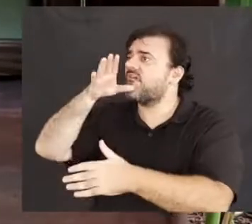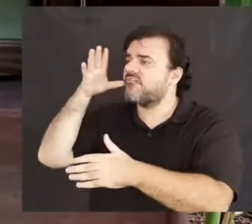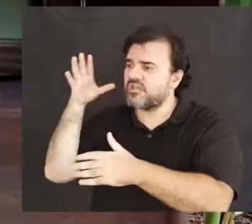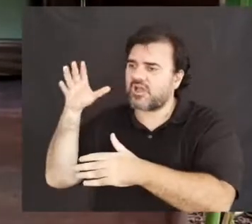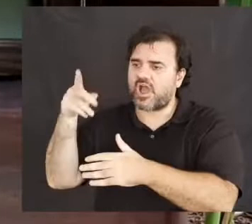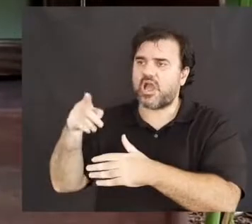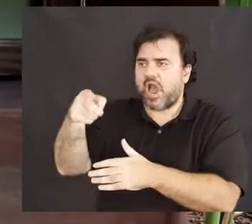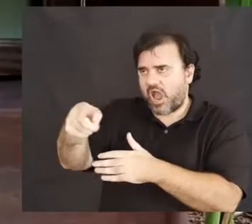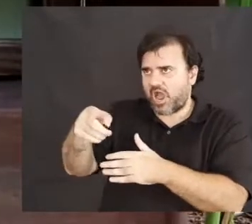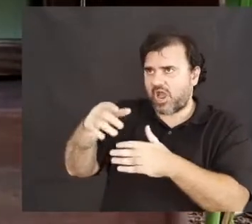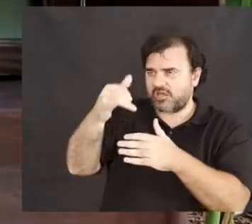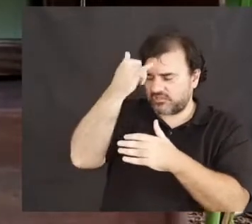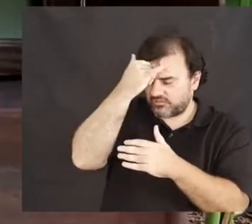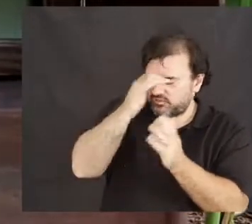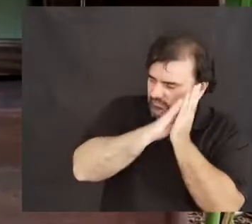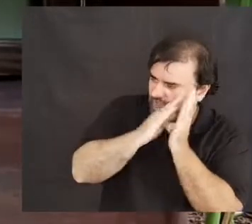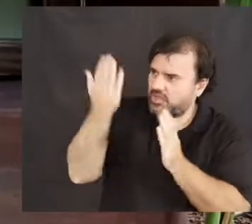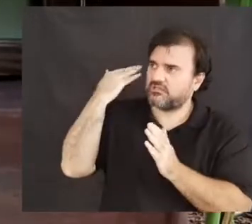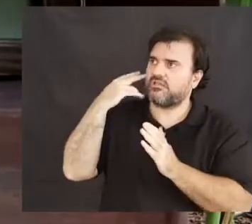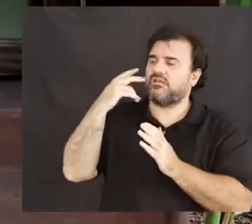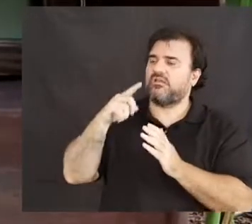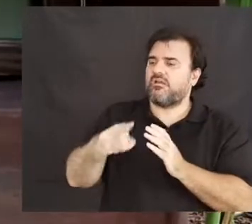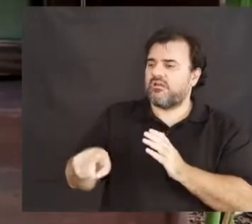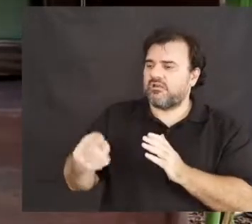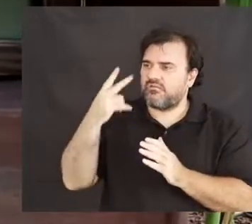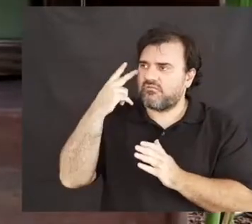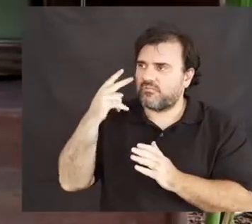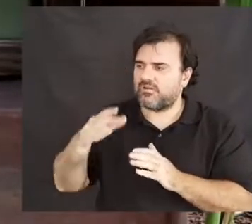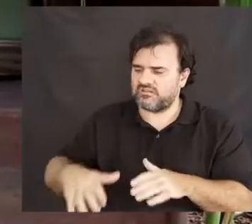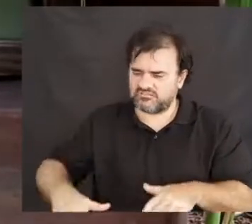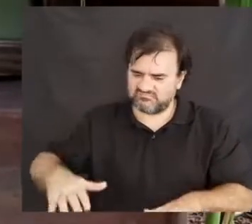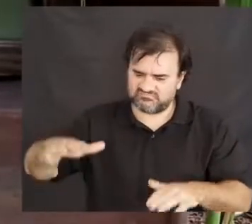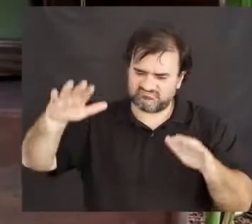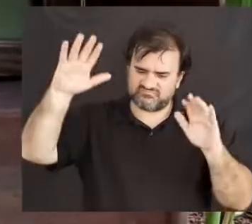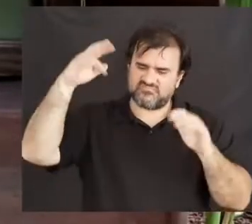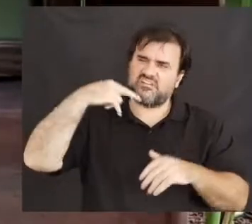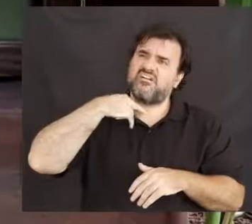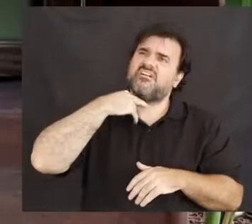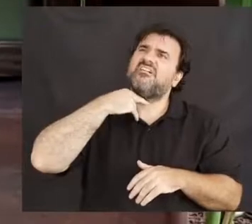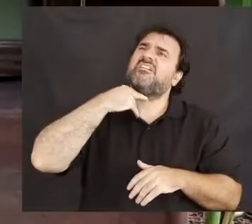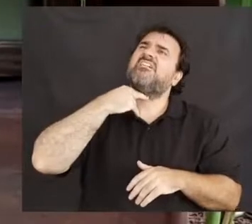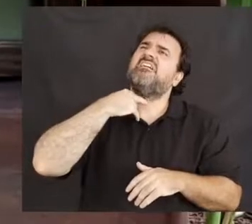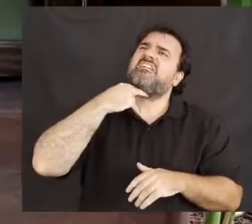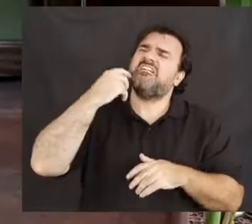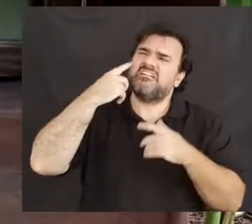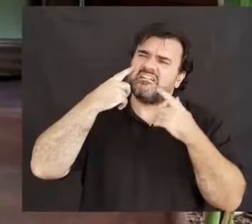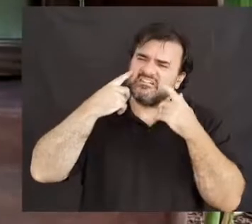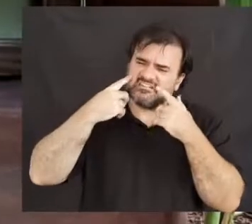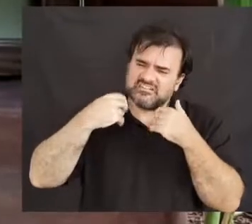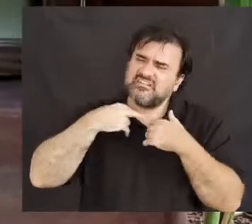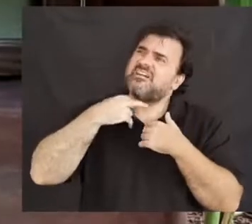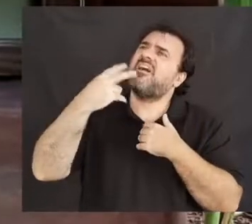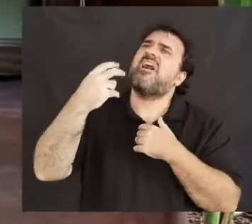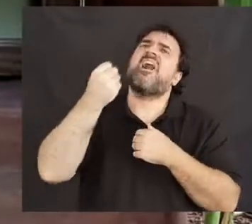solía estar. Lo vimos levantar las manos y con la voz transida de angustia gritó: